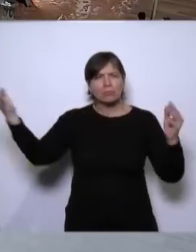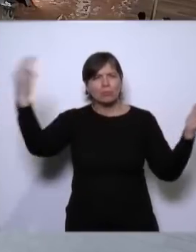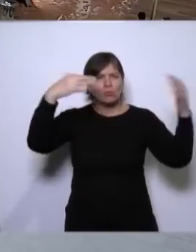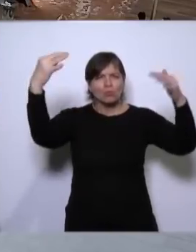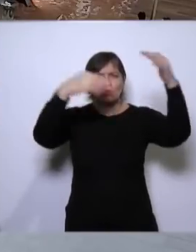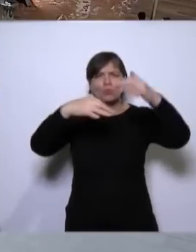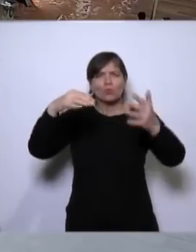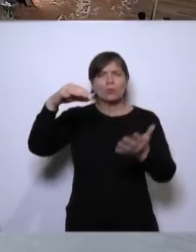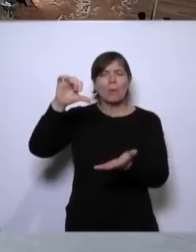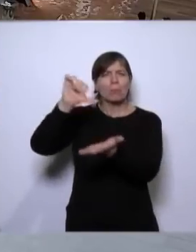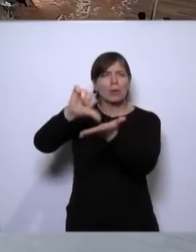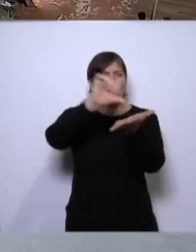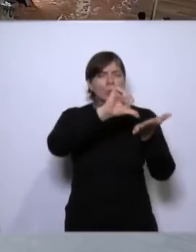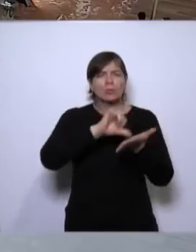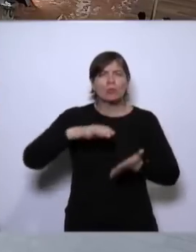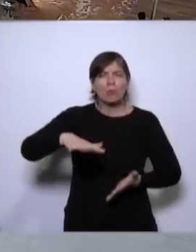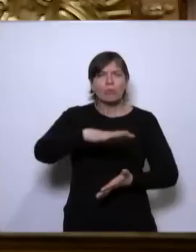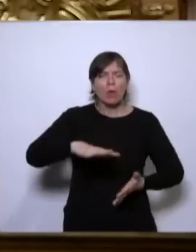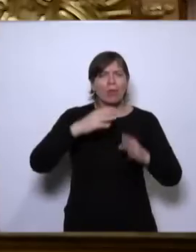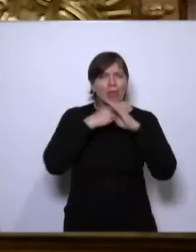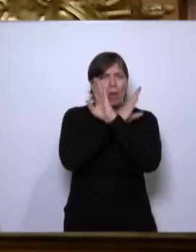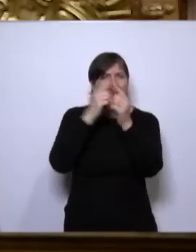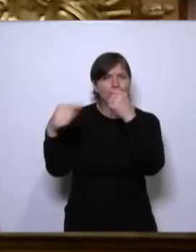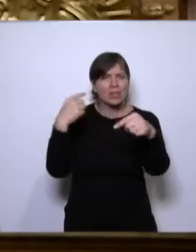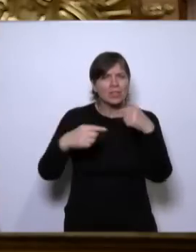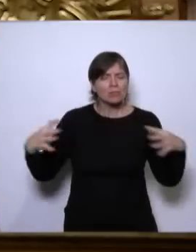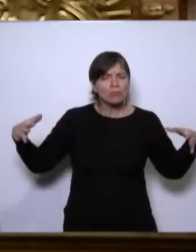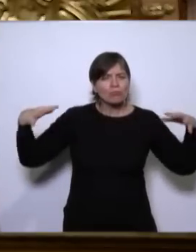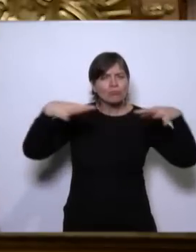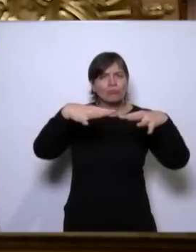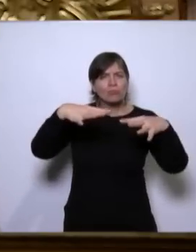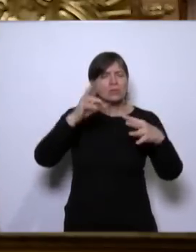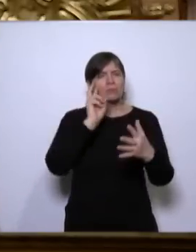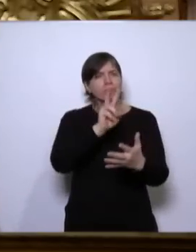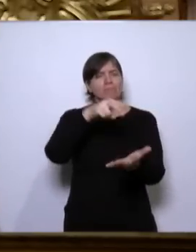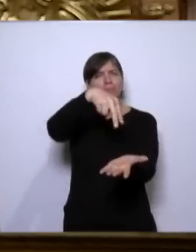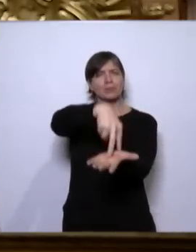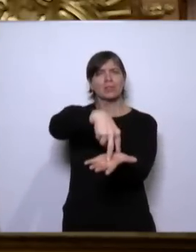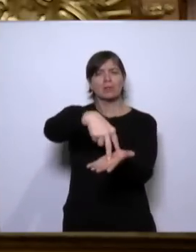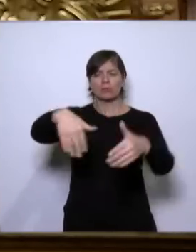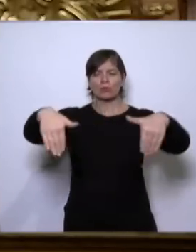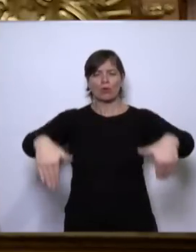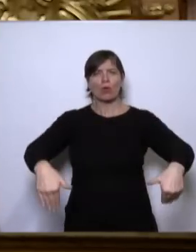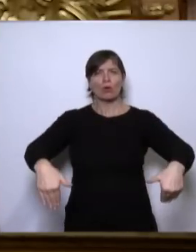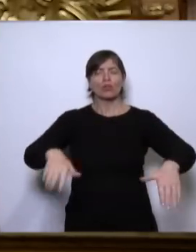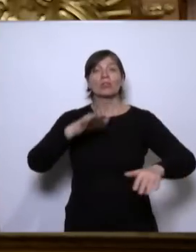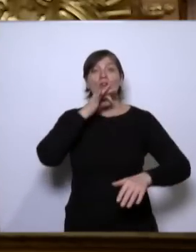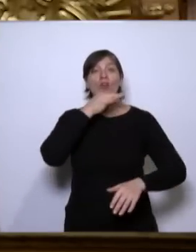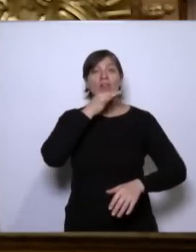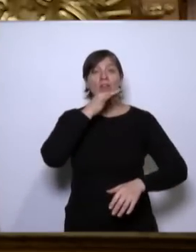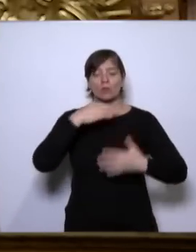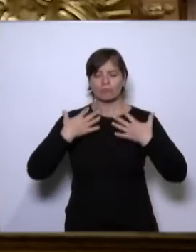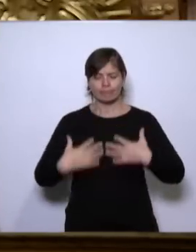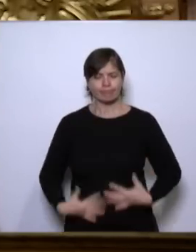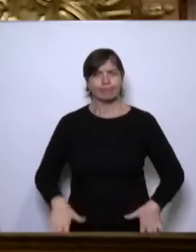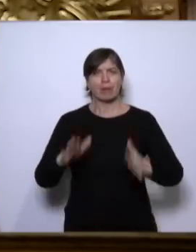las naciones, familias, pueblos y lenguas. Estaban de pie ante el trono y delante del Cordero, vestidos